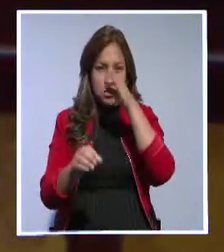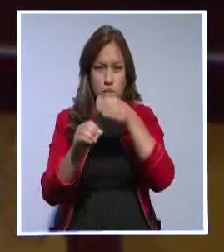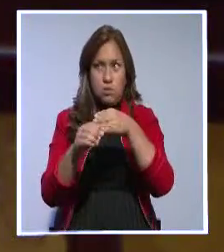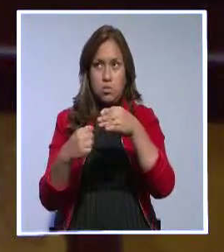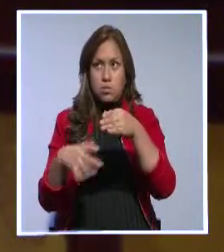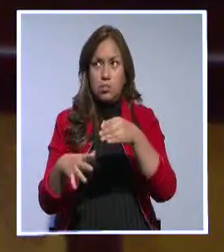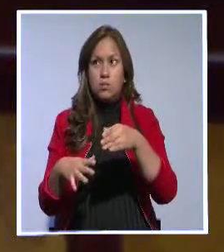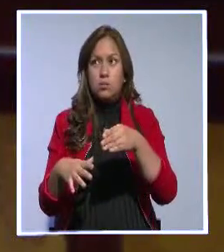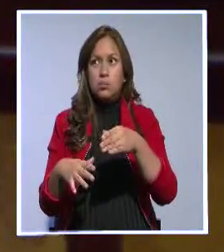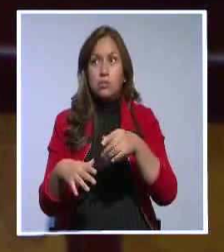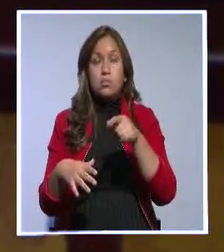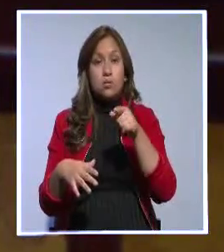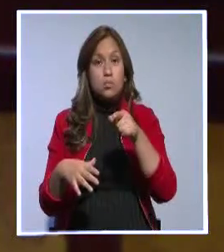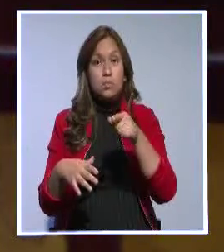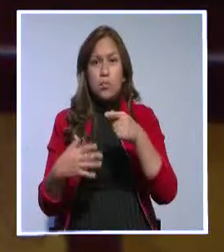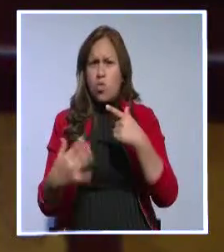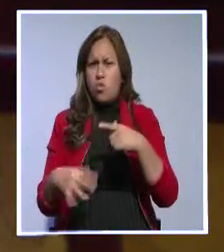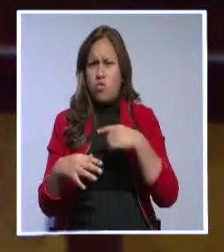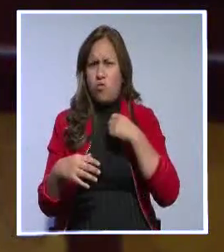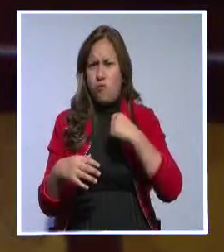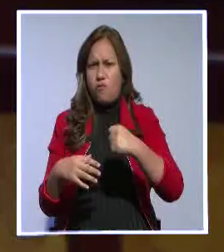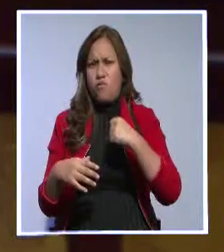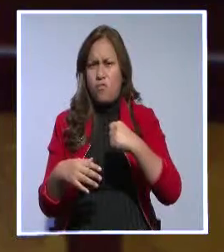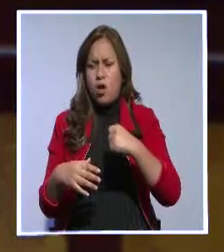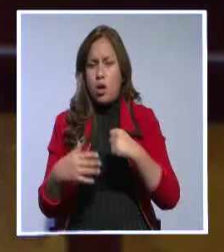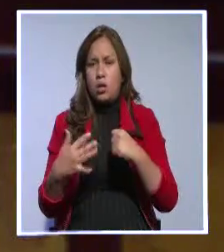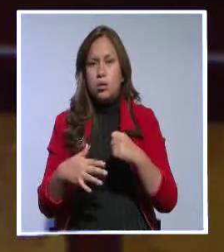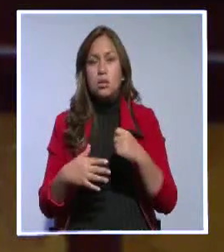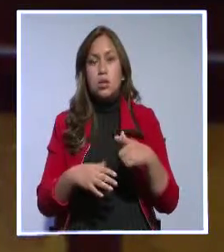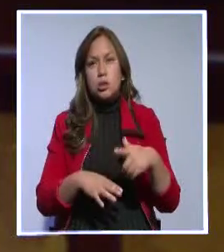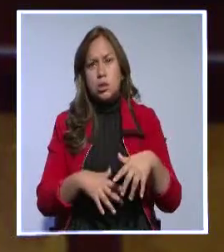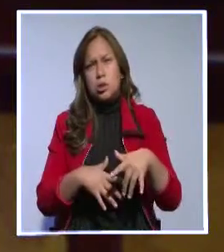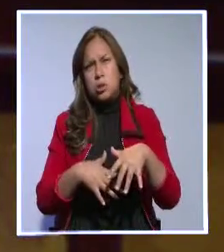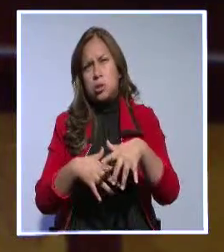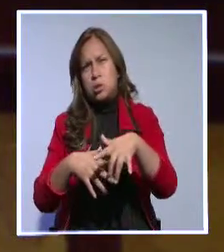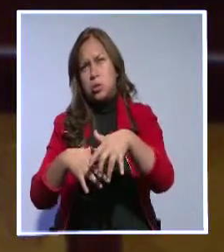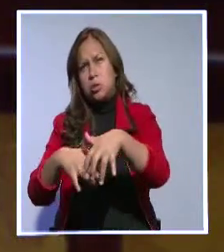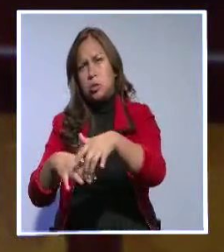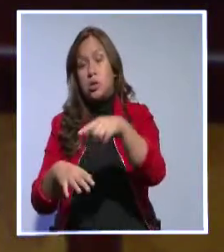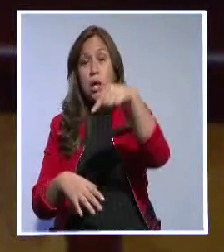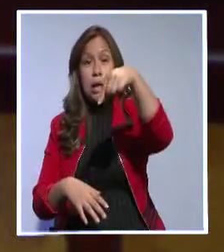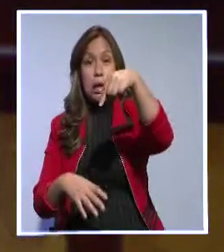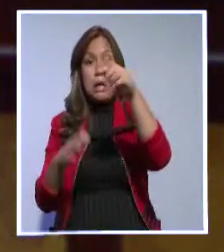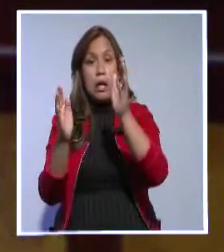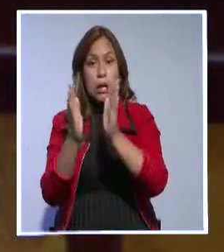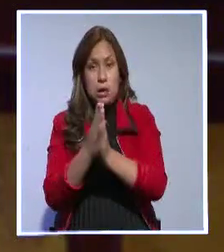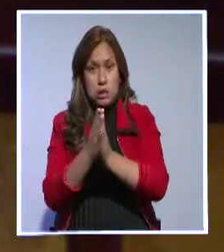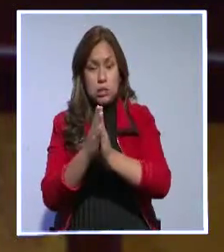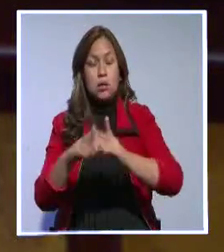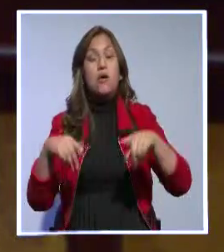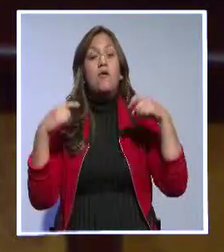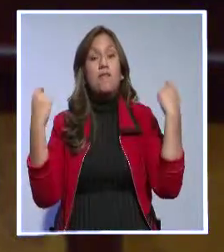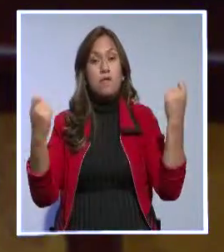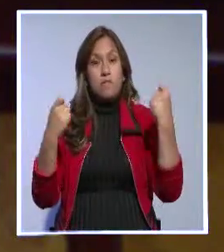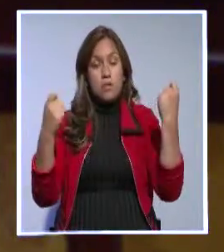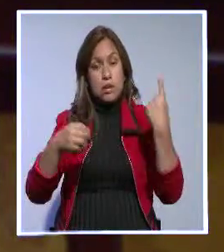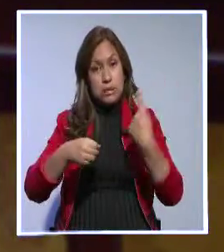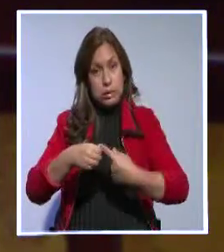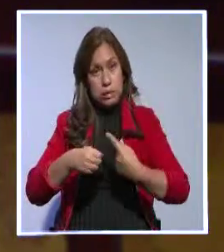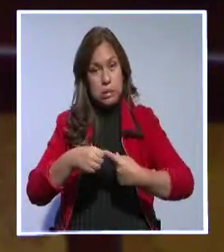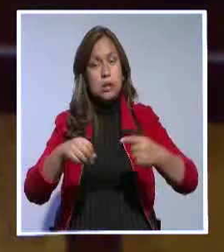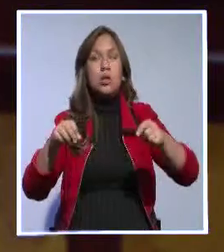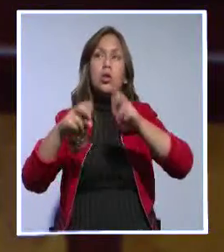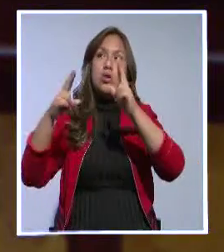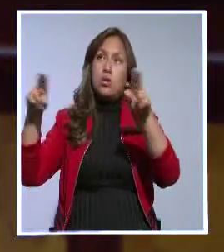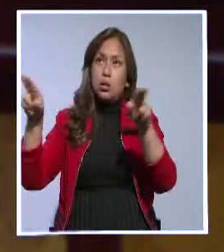y ahora se nos vienen operativos muy fuertes como es la calidad del quinché y las fiestas de quito navidad y año nuevo lo vamos